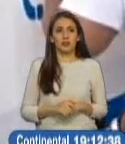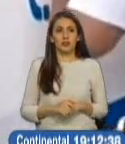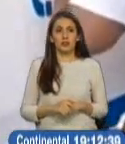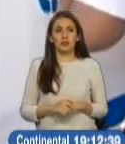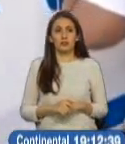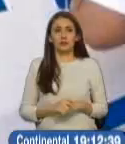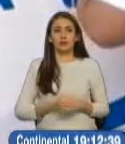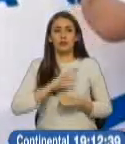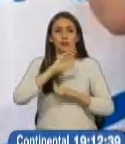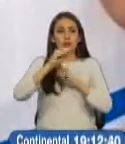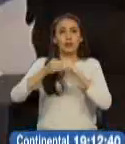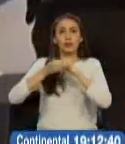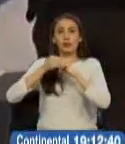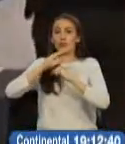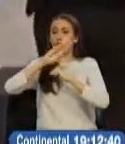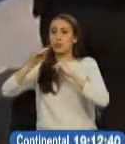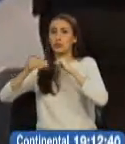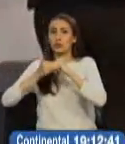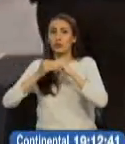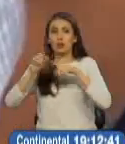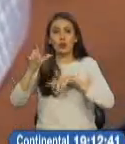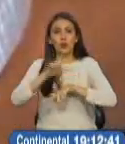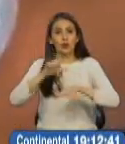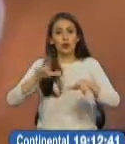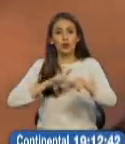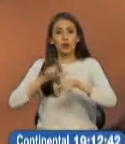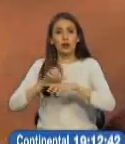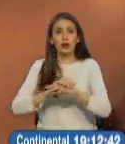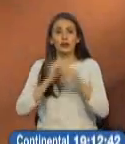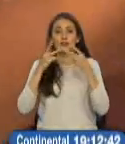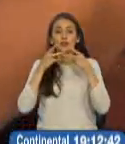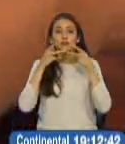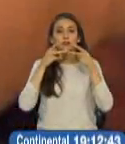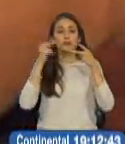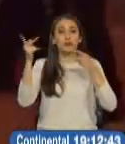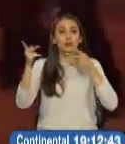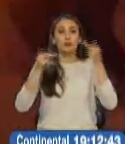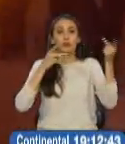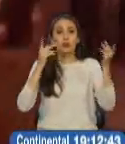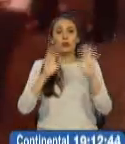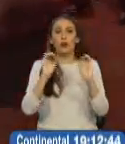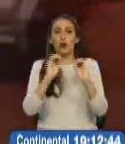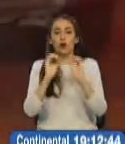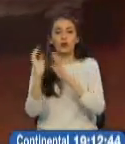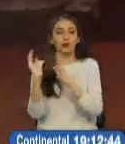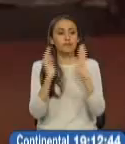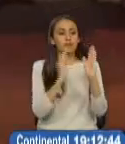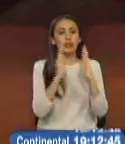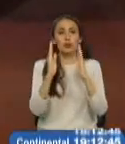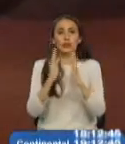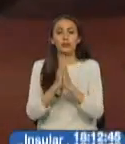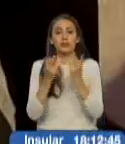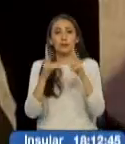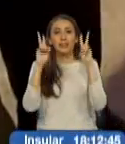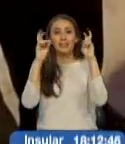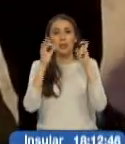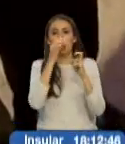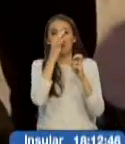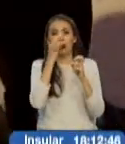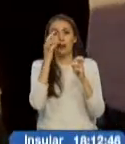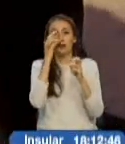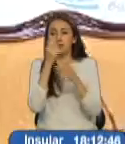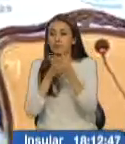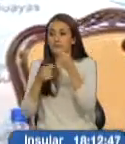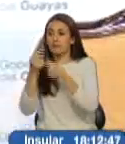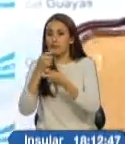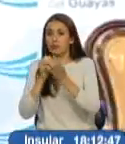La recuperación de los espacios públicos y la erradicación del consumo y microtráfico de droga son tareas que se reforzarán durante la